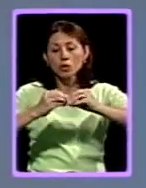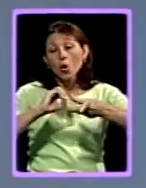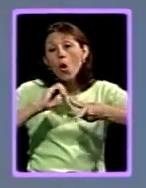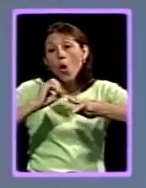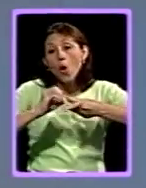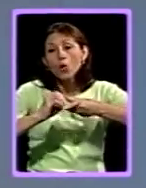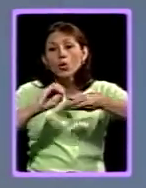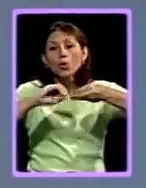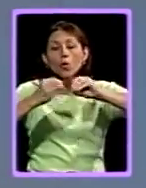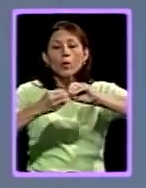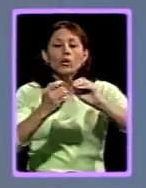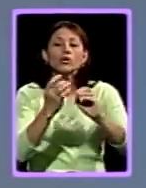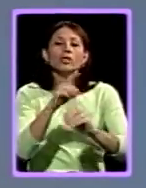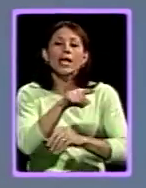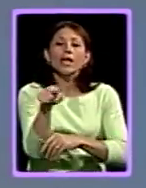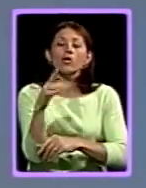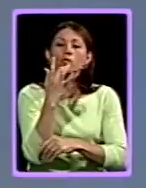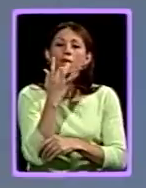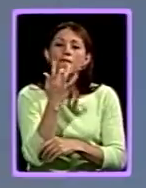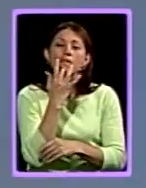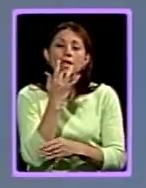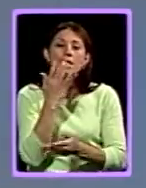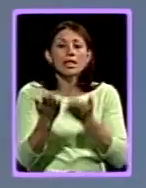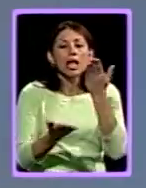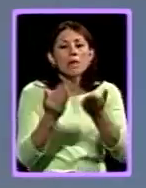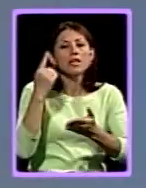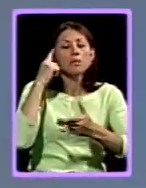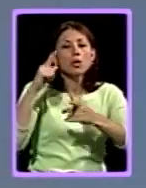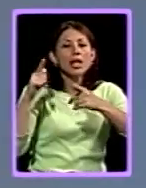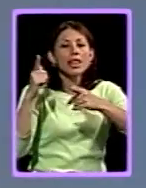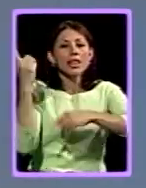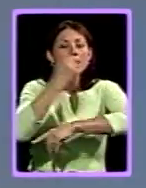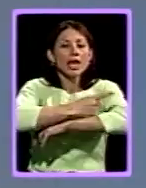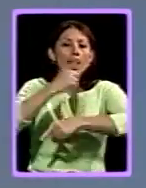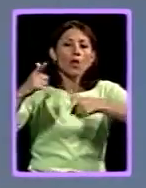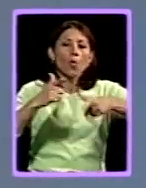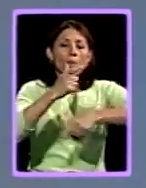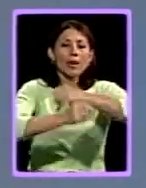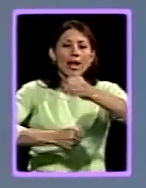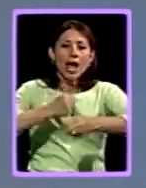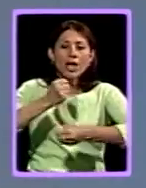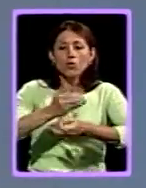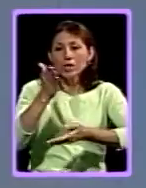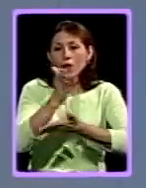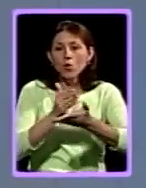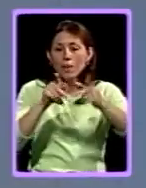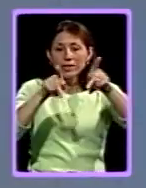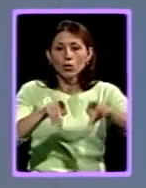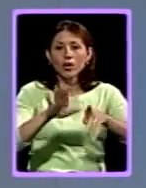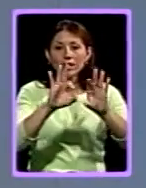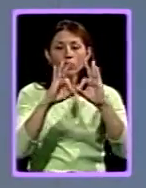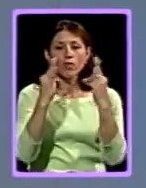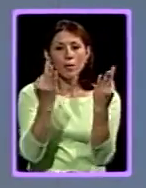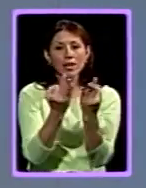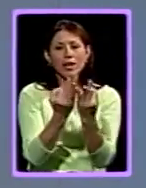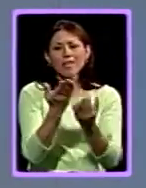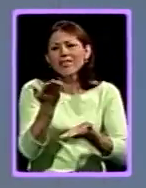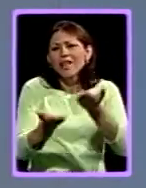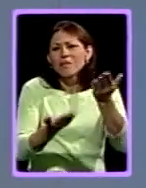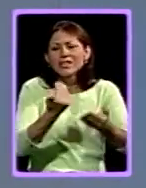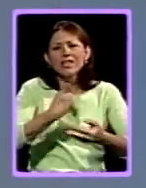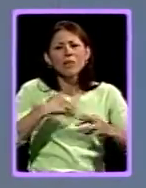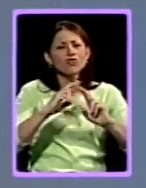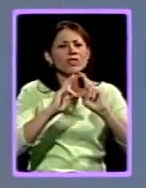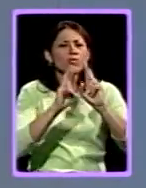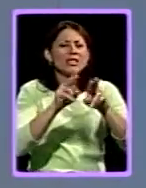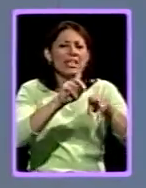que podrían salir en la lotería, ya sea porque es el cumpleaños de algún familiar o alguna cosa así. Probablemente tendríamos una gran variedad de